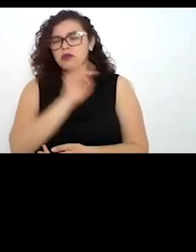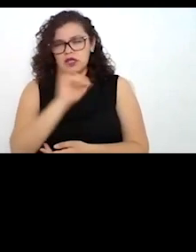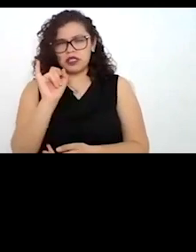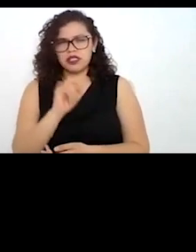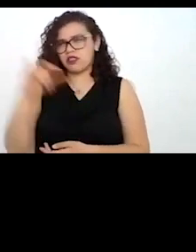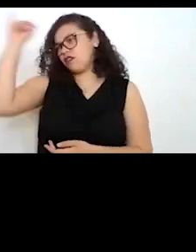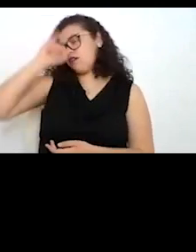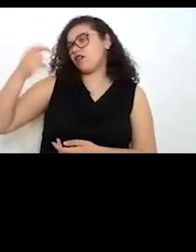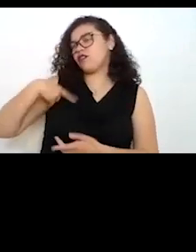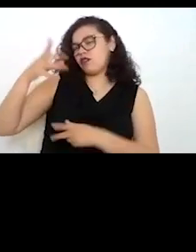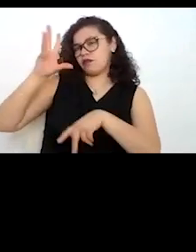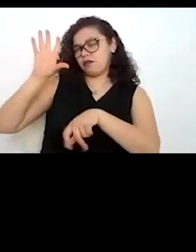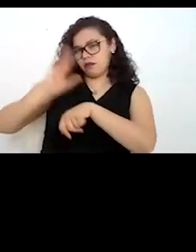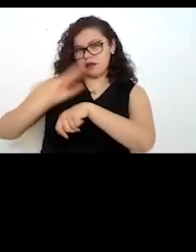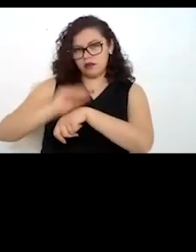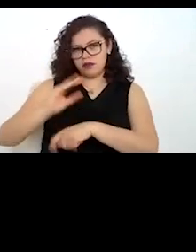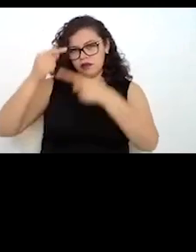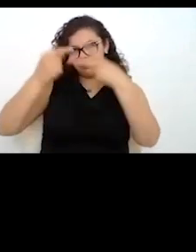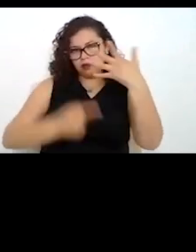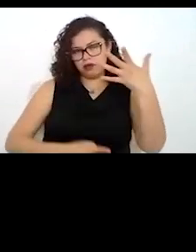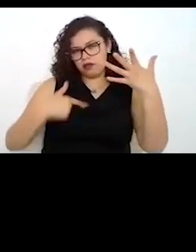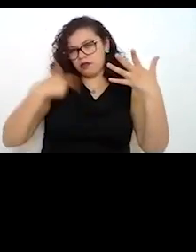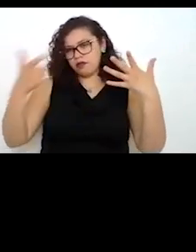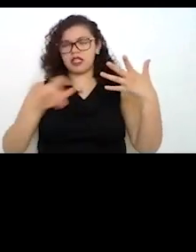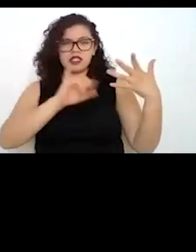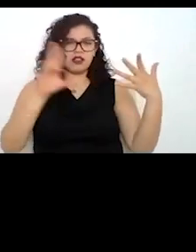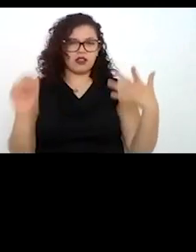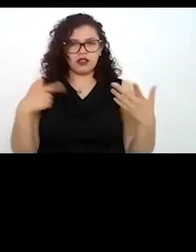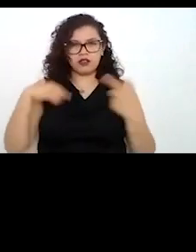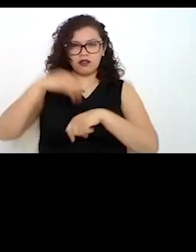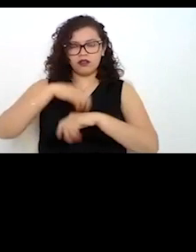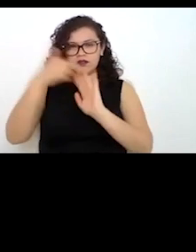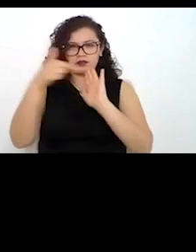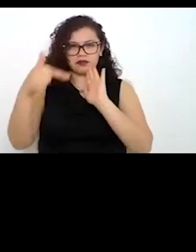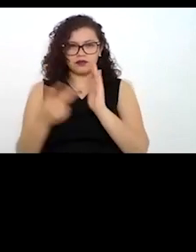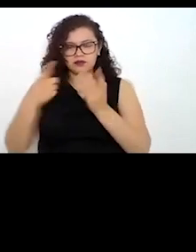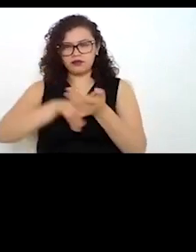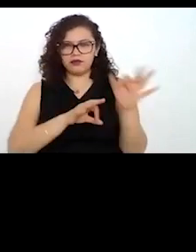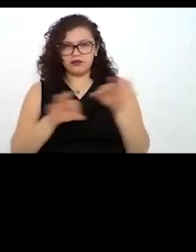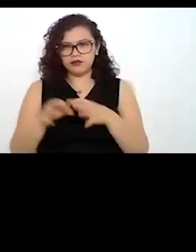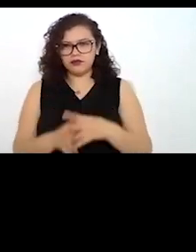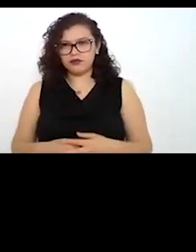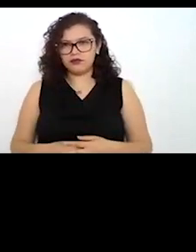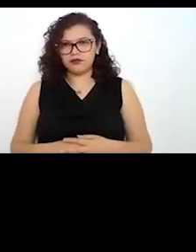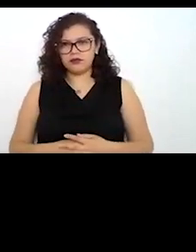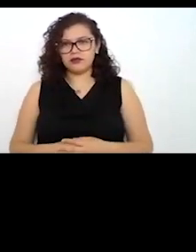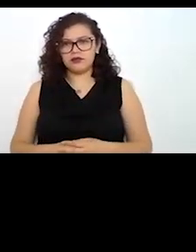voy a otorgar estos permisos, ya sea con o sin goce de sueldo, lo voy a establecer en mi reglamento interior de trabajo para que no haya